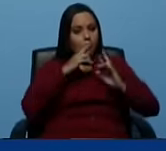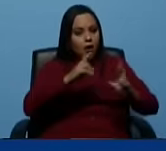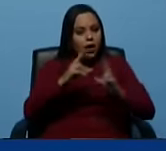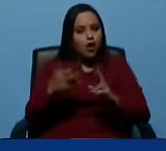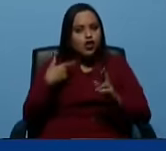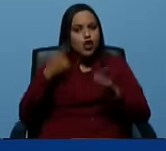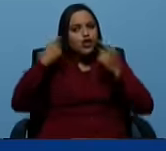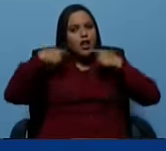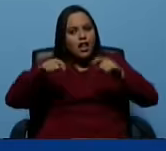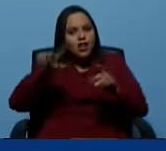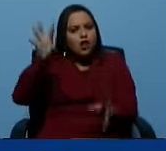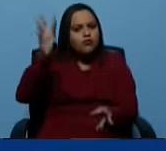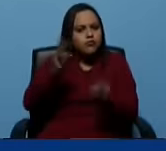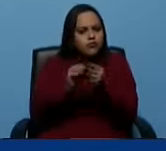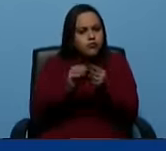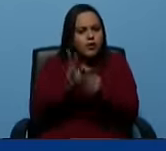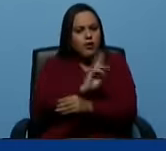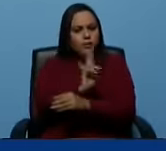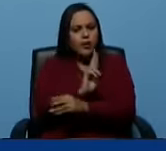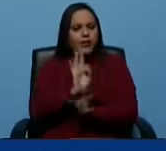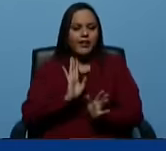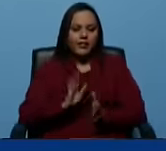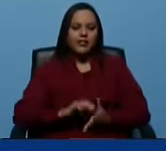tratando de ser concreto en la respuesta.